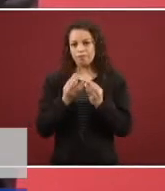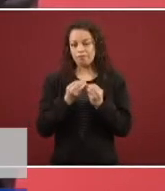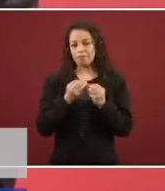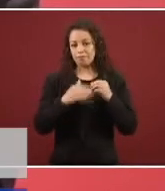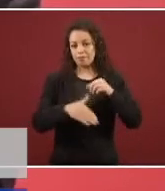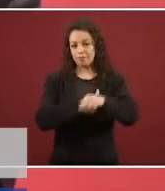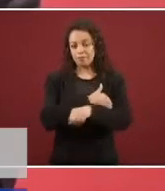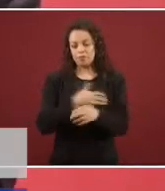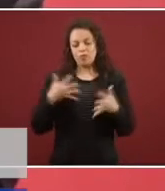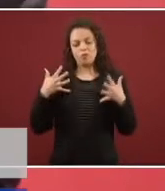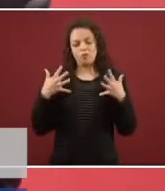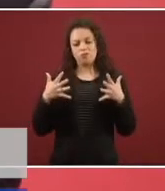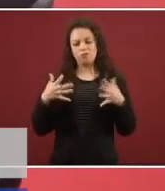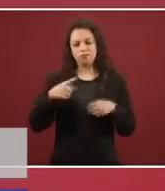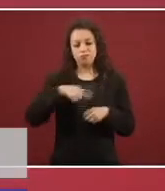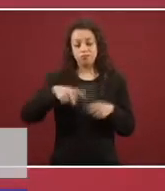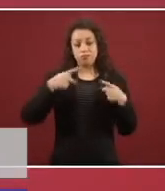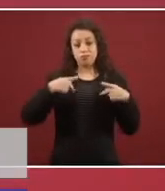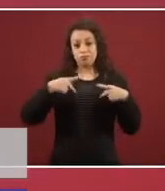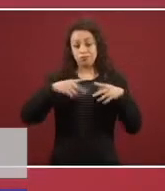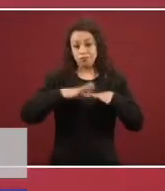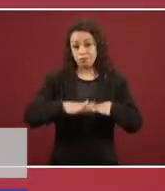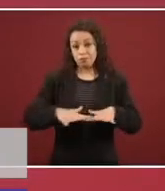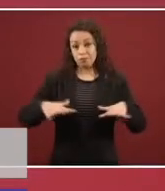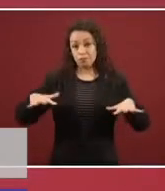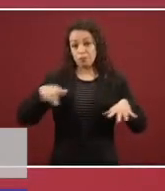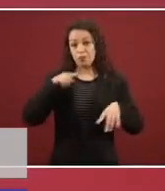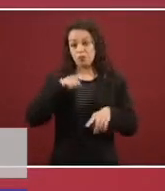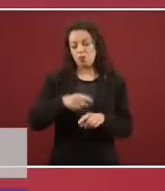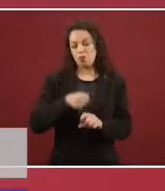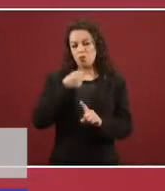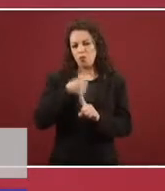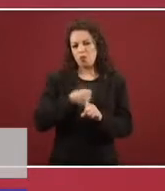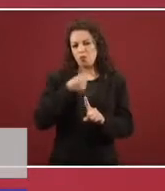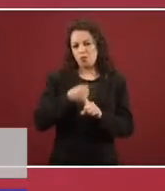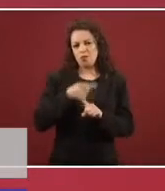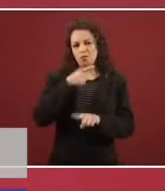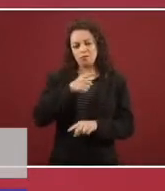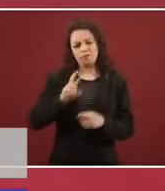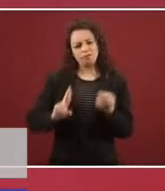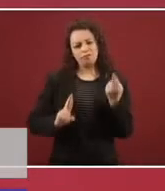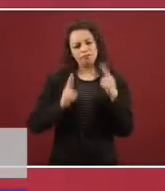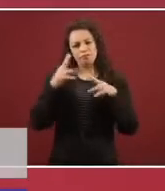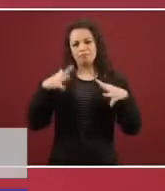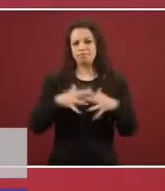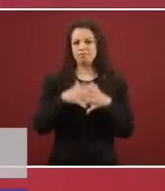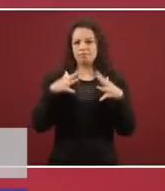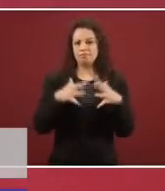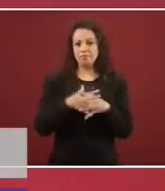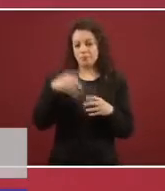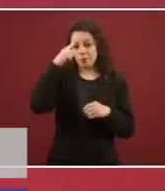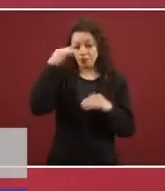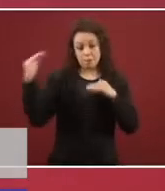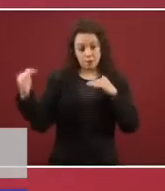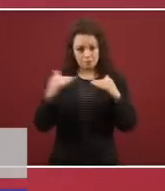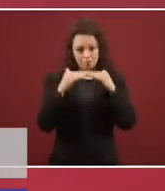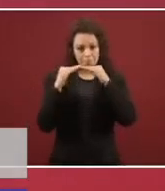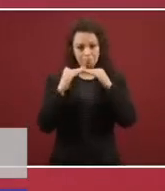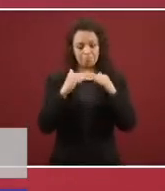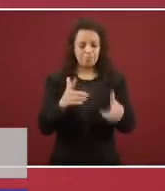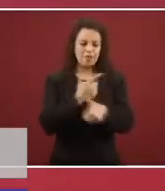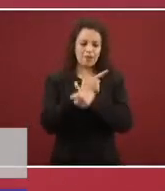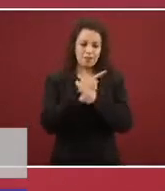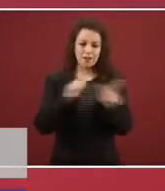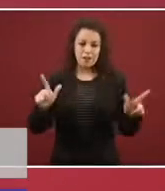El presidente descarta impulsar una reforma feminista porque los cambios legales se pueden malinterpretar y causar confrontación. Estas reformas